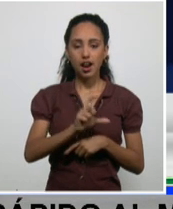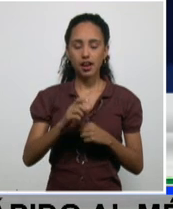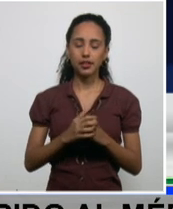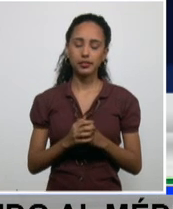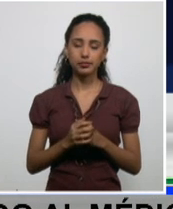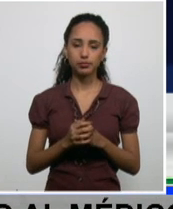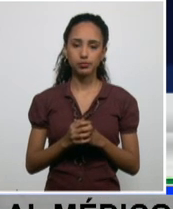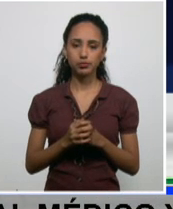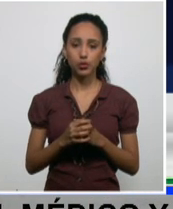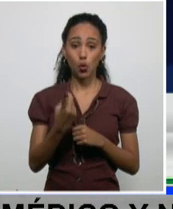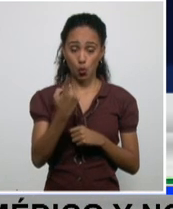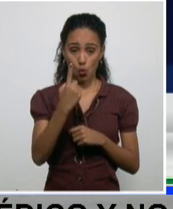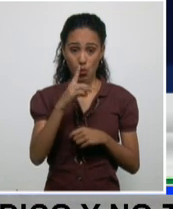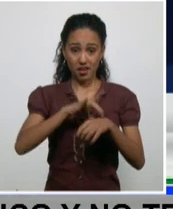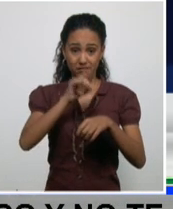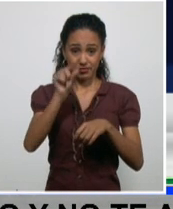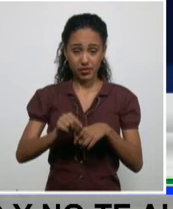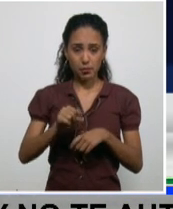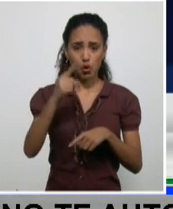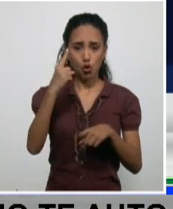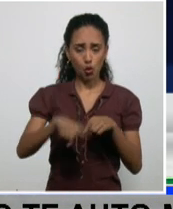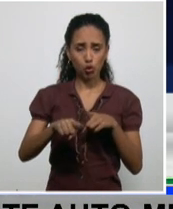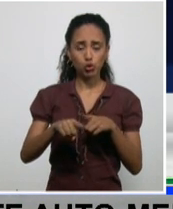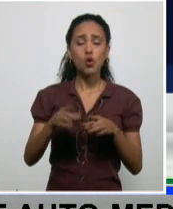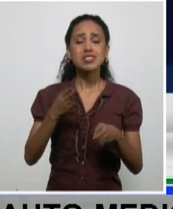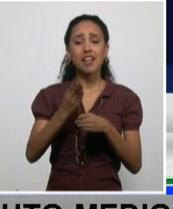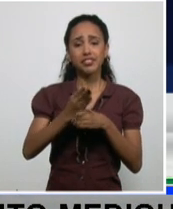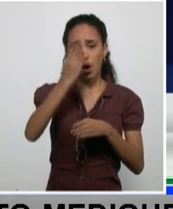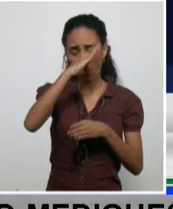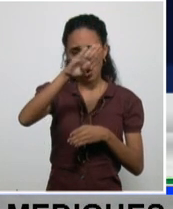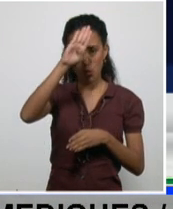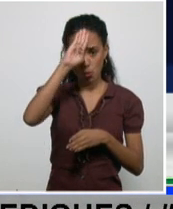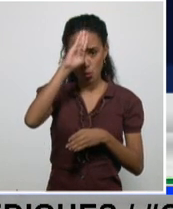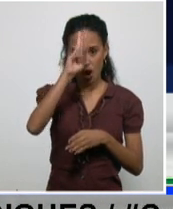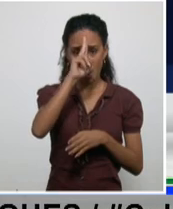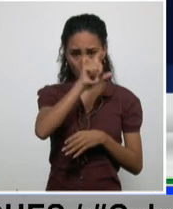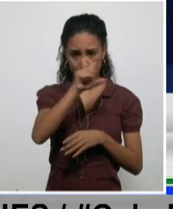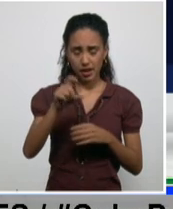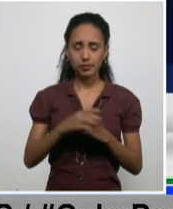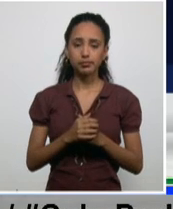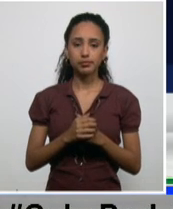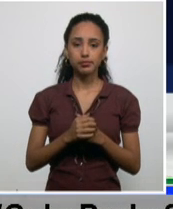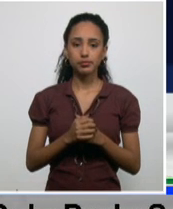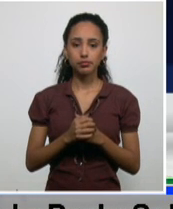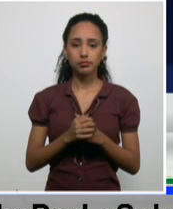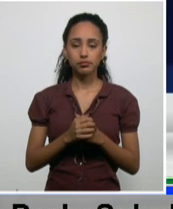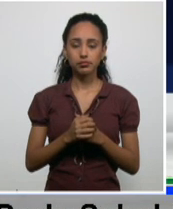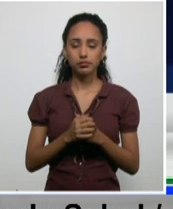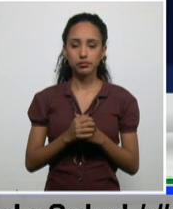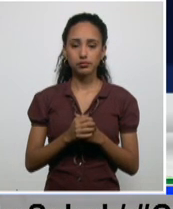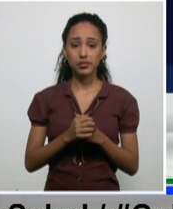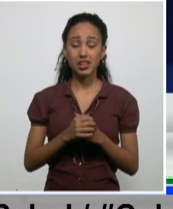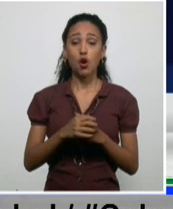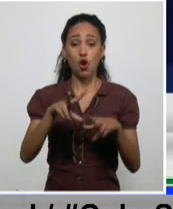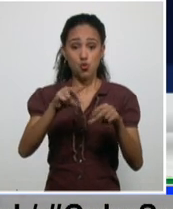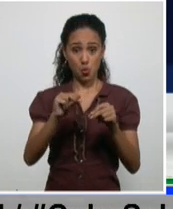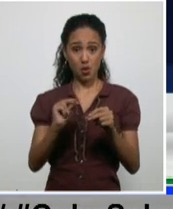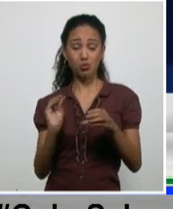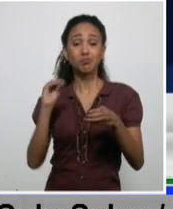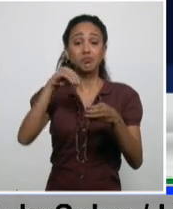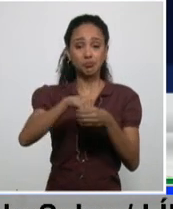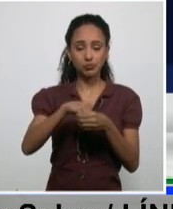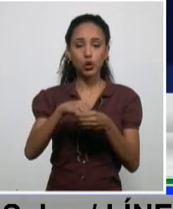un paciente en el Hospital Joaquín Castillo Duani de Santiago de Cuba, y 5 incorpora un paciente también